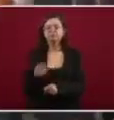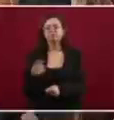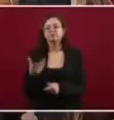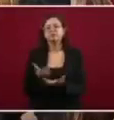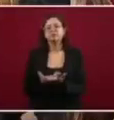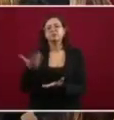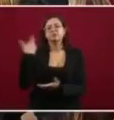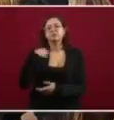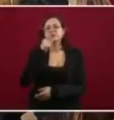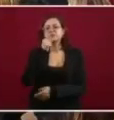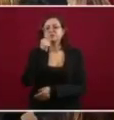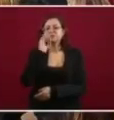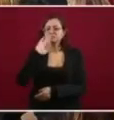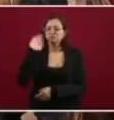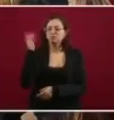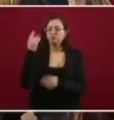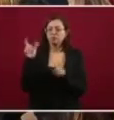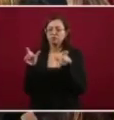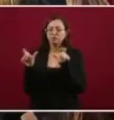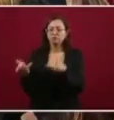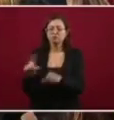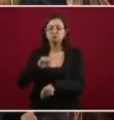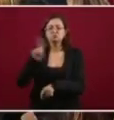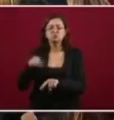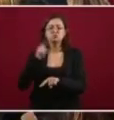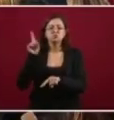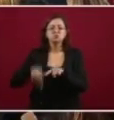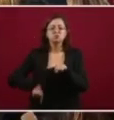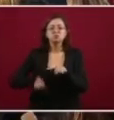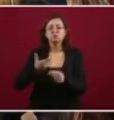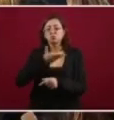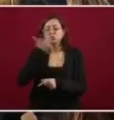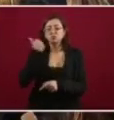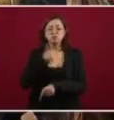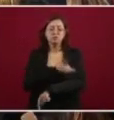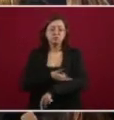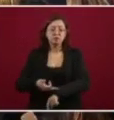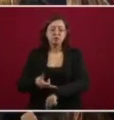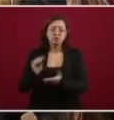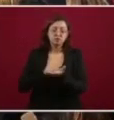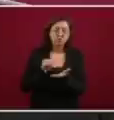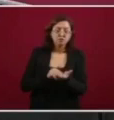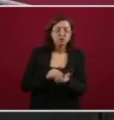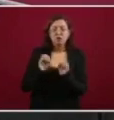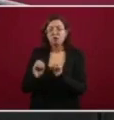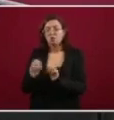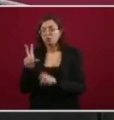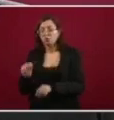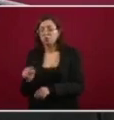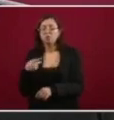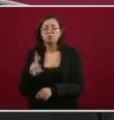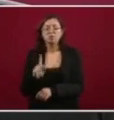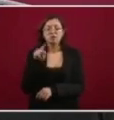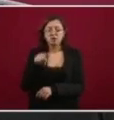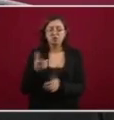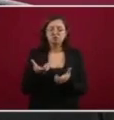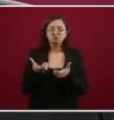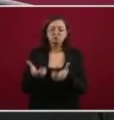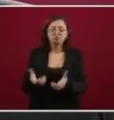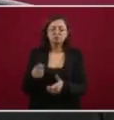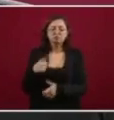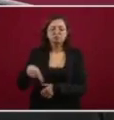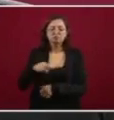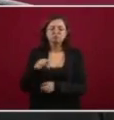Federal anteriormente y se les fue retirado. No sé si esta parte de la familia la tendría, pero estos caminos comúnmente